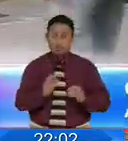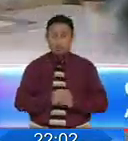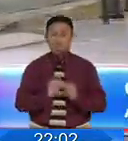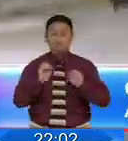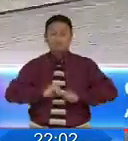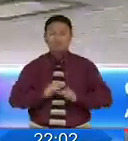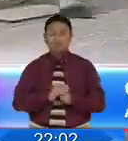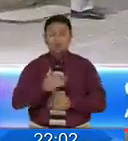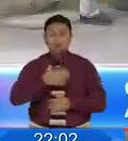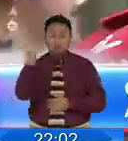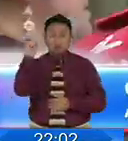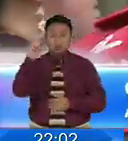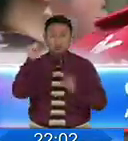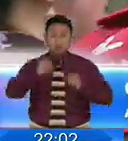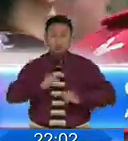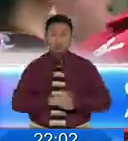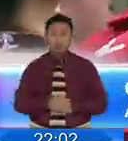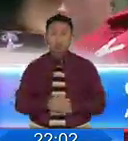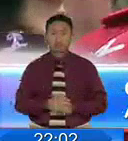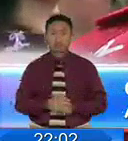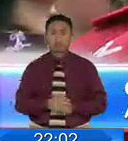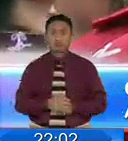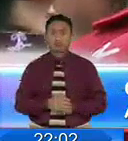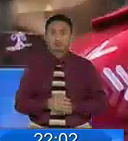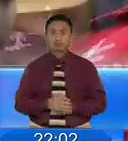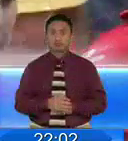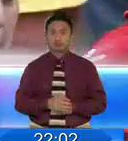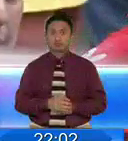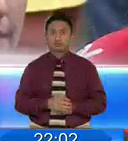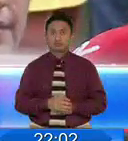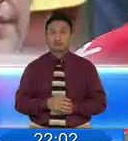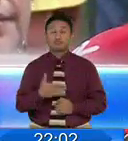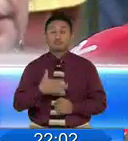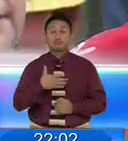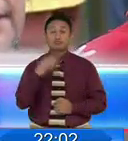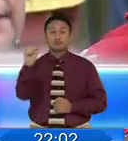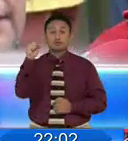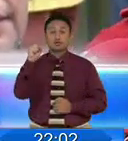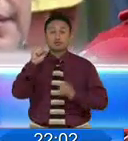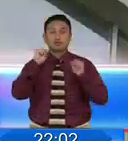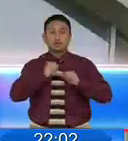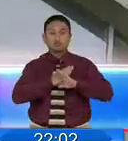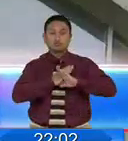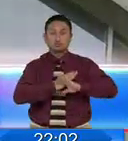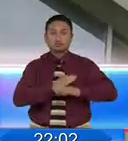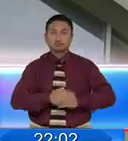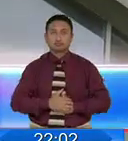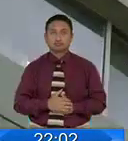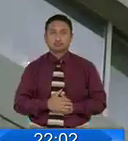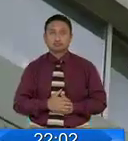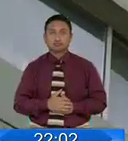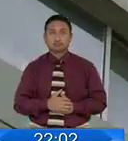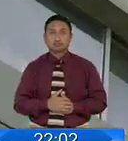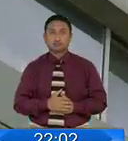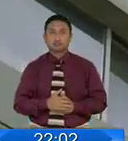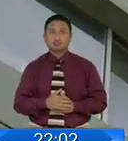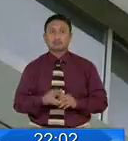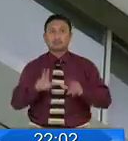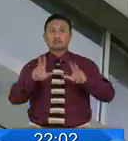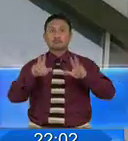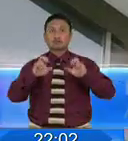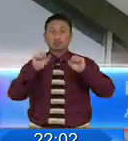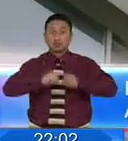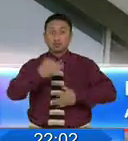práctica sus derechos. Con un hecho legítimo, el derecho a la resistencia. Sobre la posibilidad de que puedan